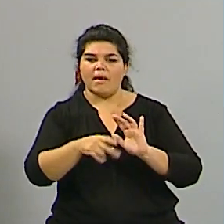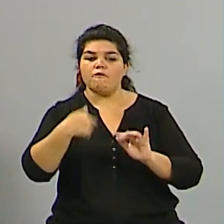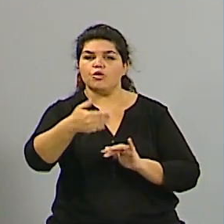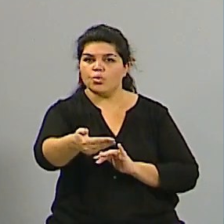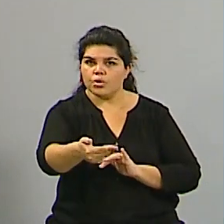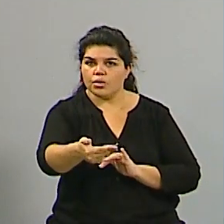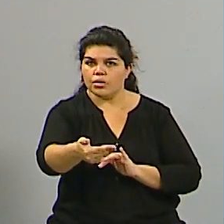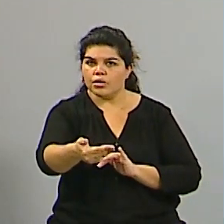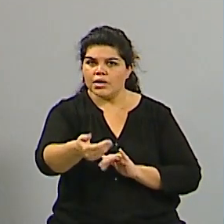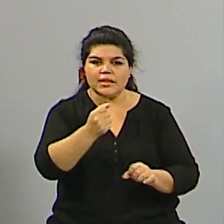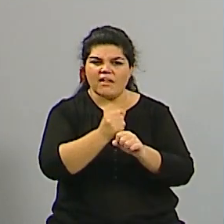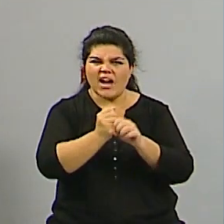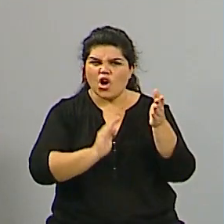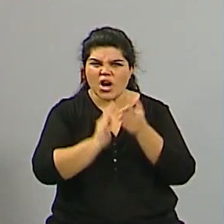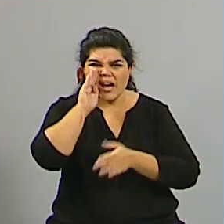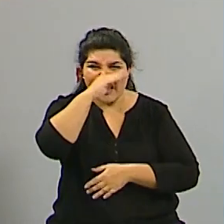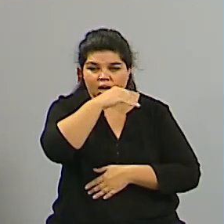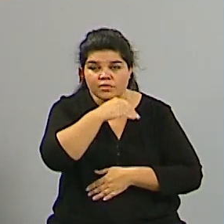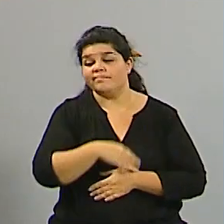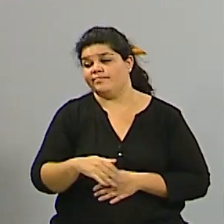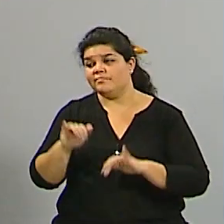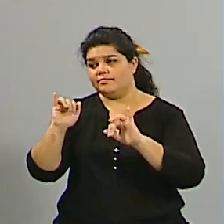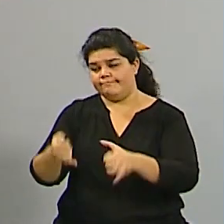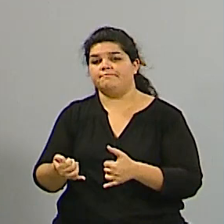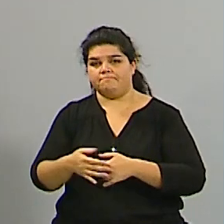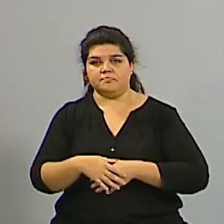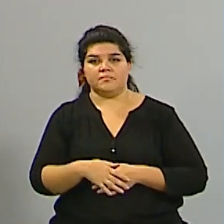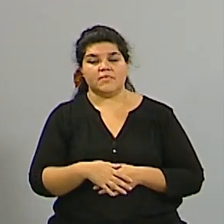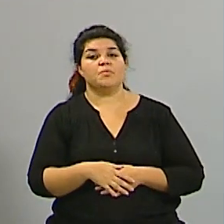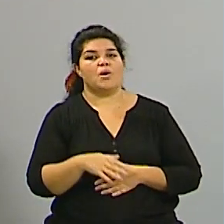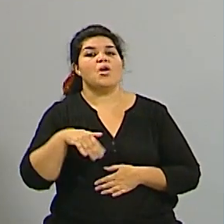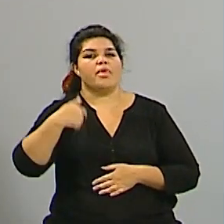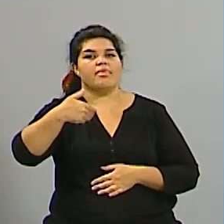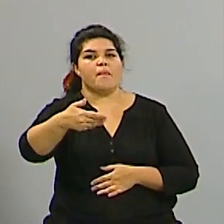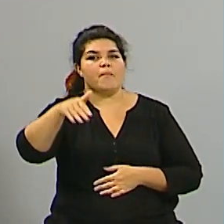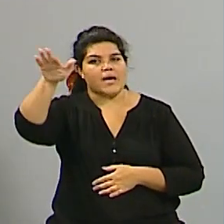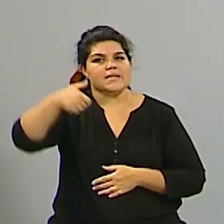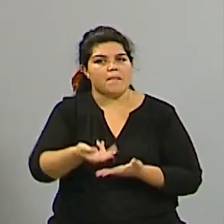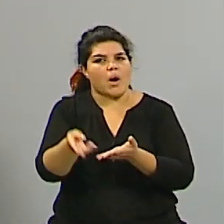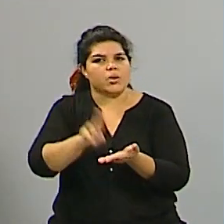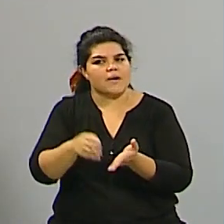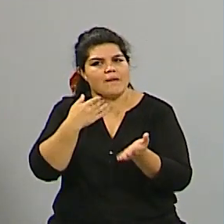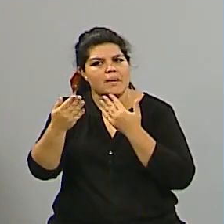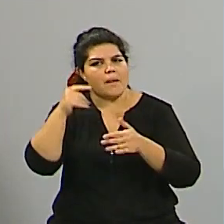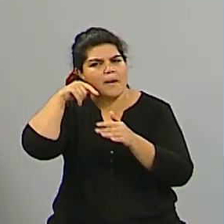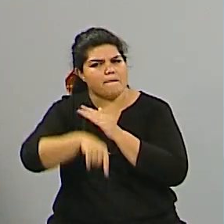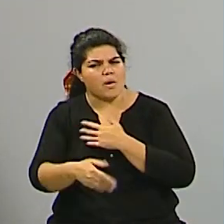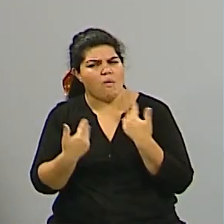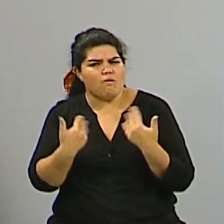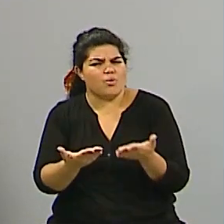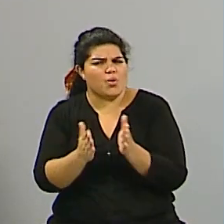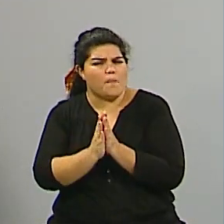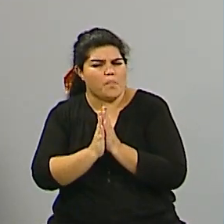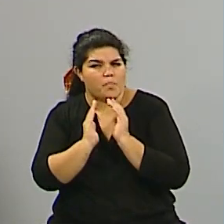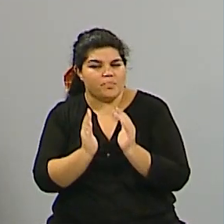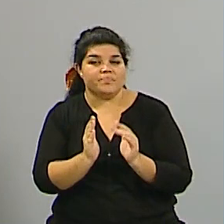Absolutamente. Bueno, Sí. de eso seguramente vamos a volver a hablar en cualquier momento, Paula, porque nos corrió el tiempo, pero realmente ha sido sumamente interesante esta nota con vos,